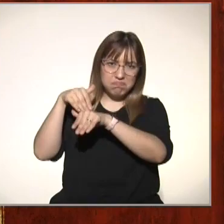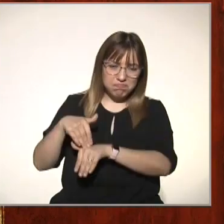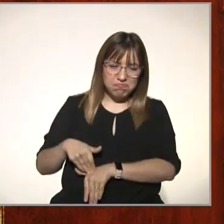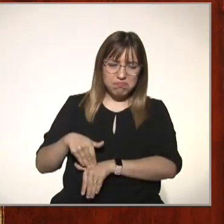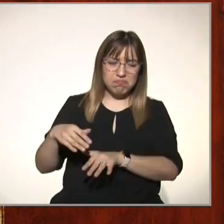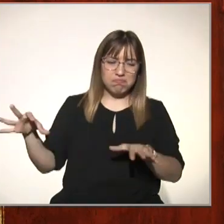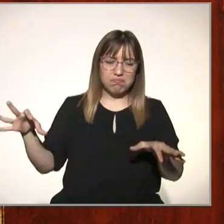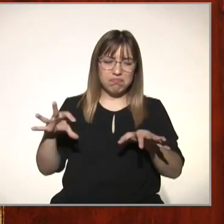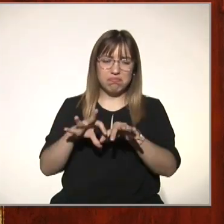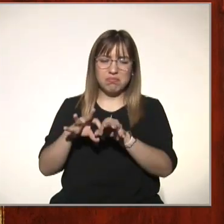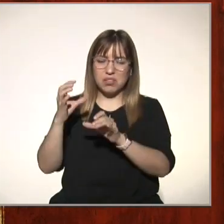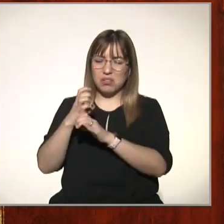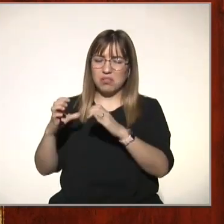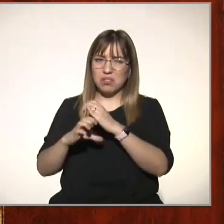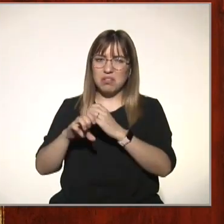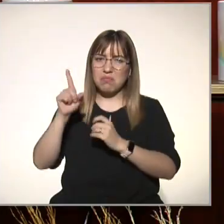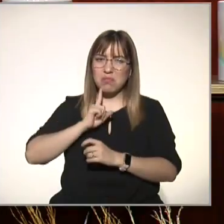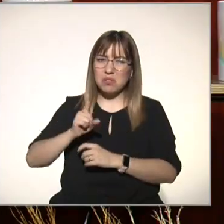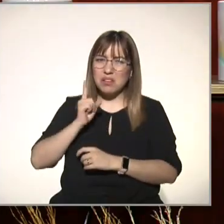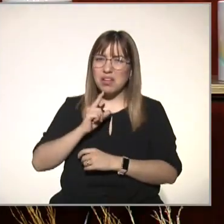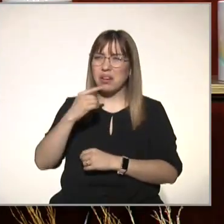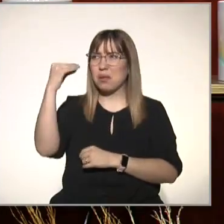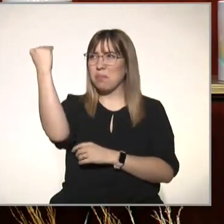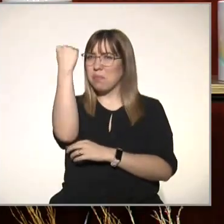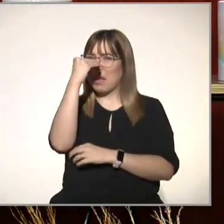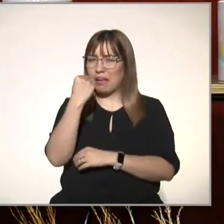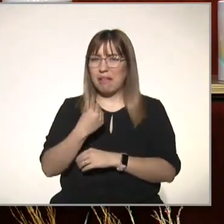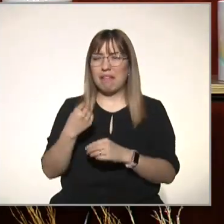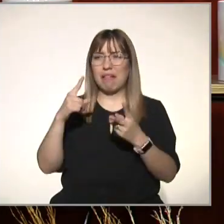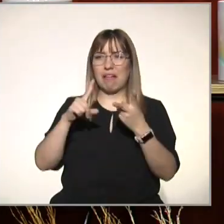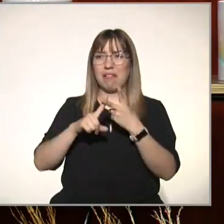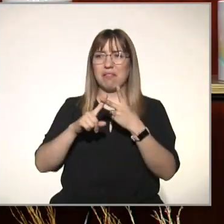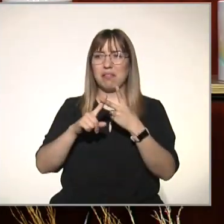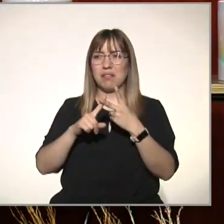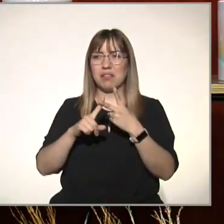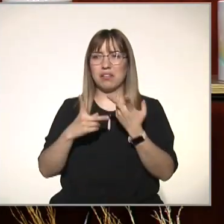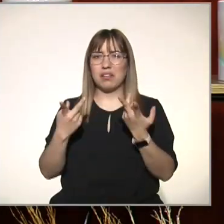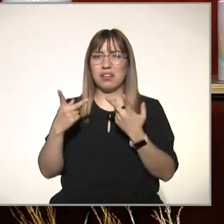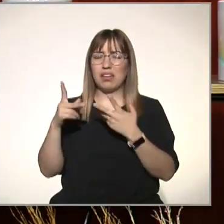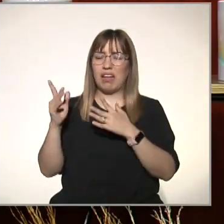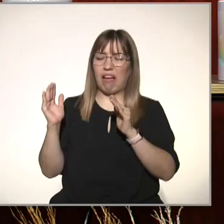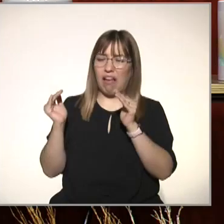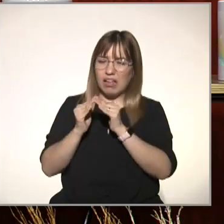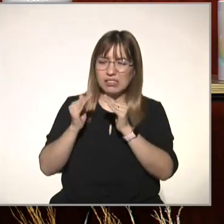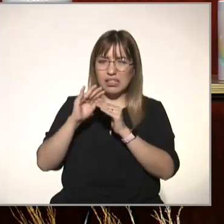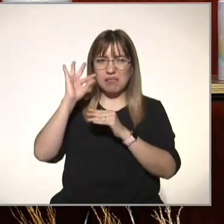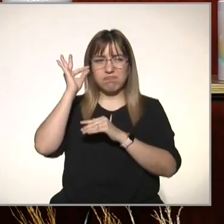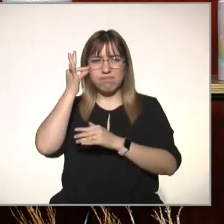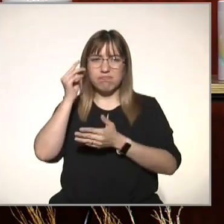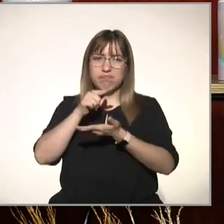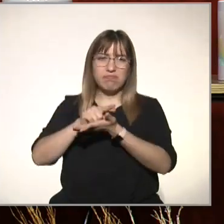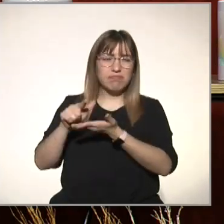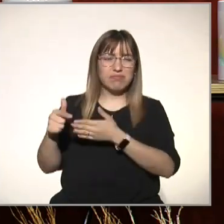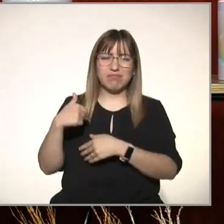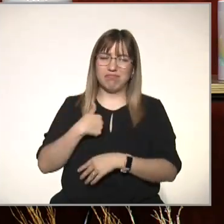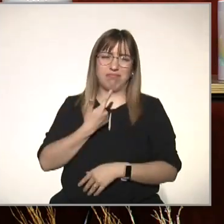no coinciden con lo que yo soy. No me gusta el trabajo doméstico, no me gusta